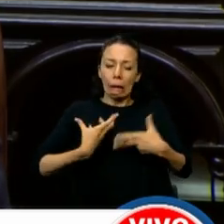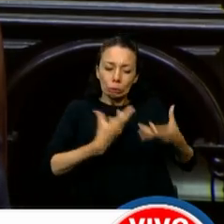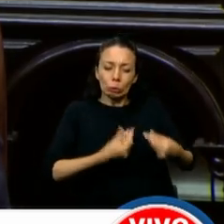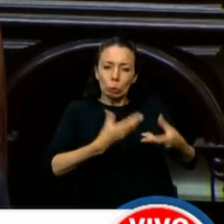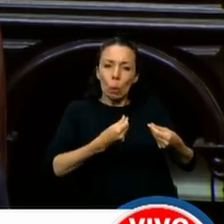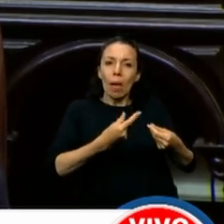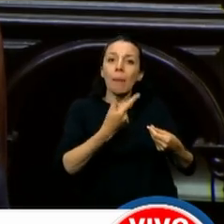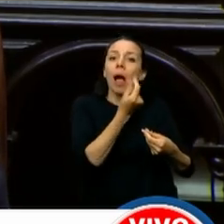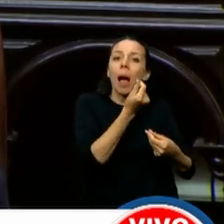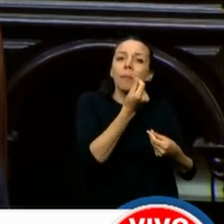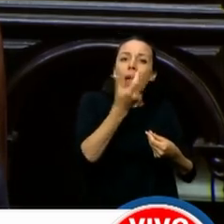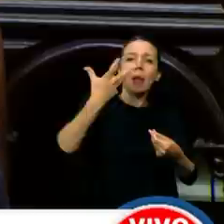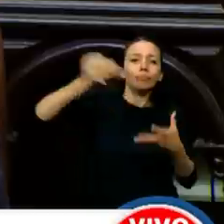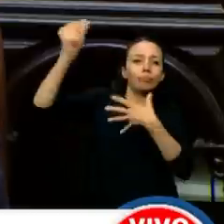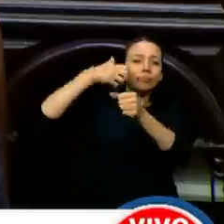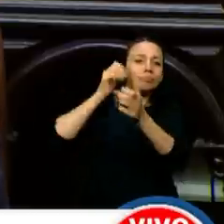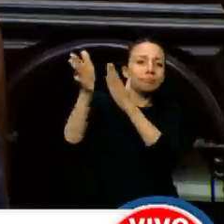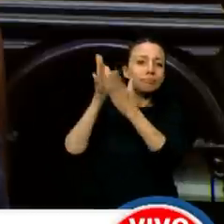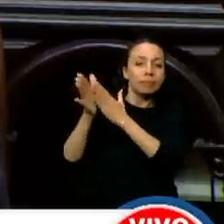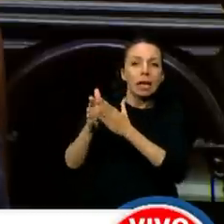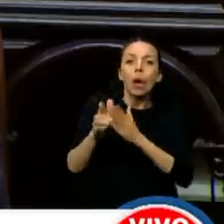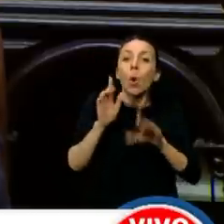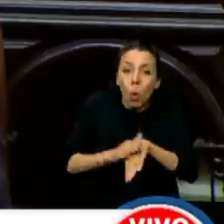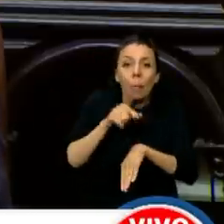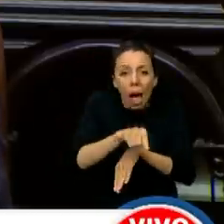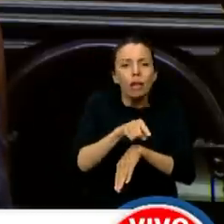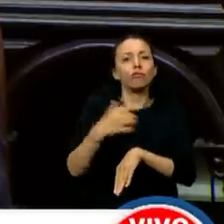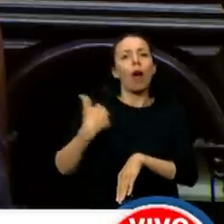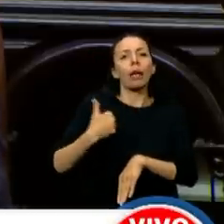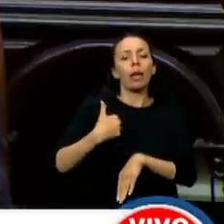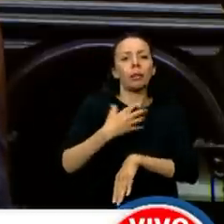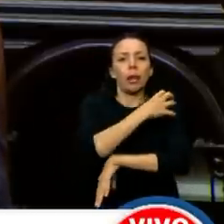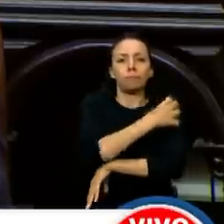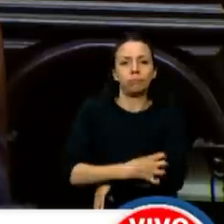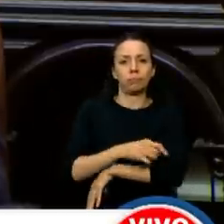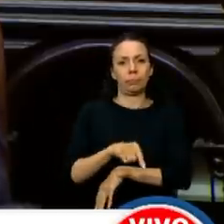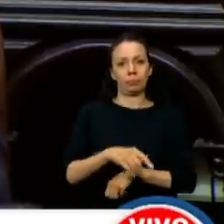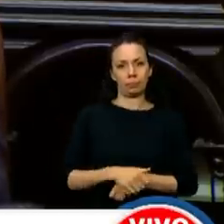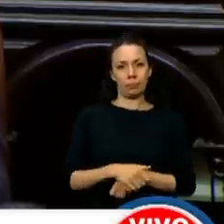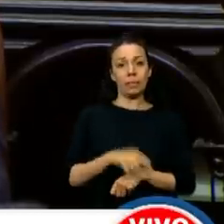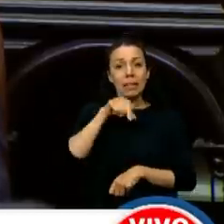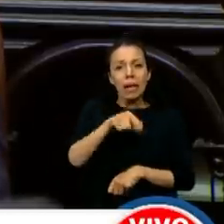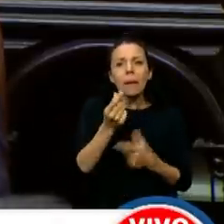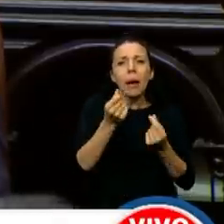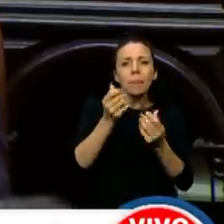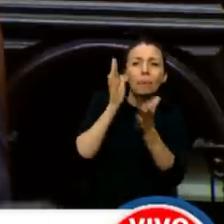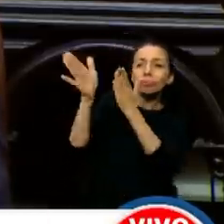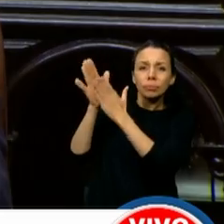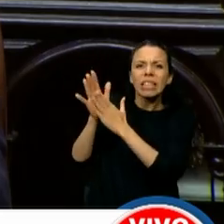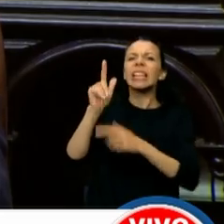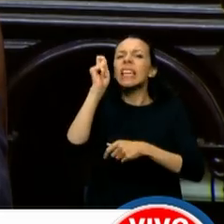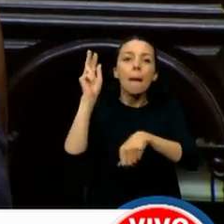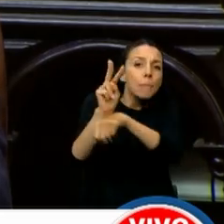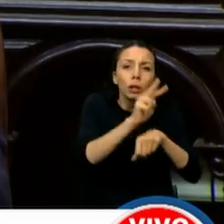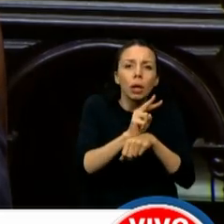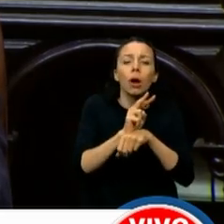eso lo que empobreció al pueblo argentino y esa fuga de capital fue protegida en este parlamento que hoy algunos